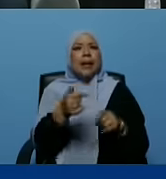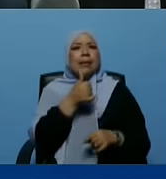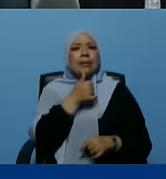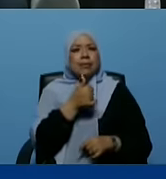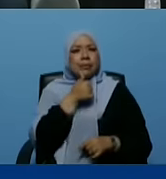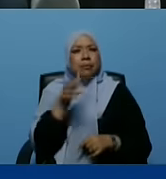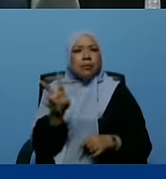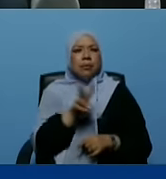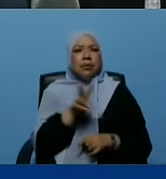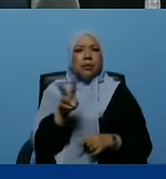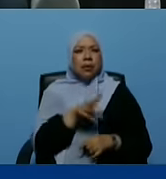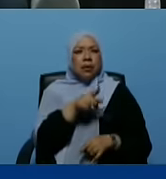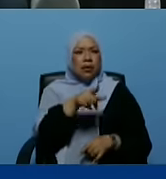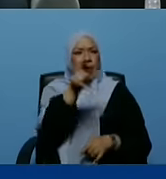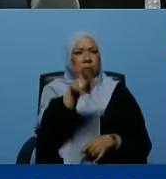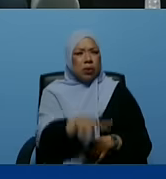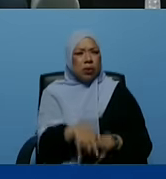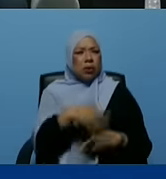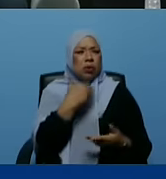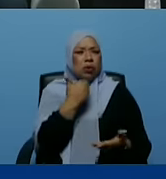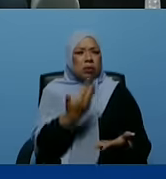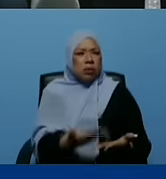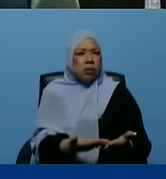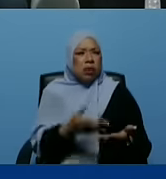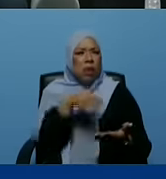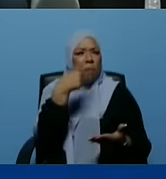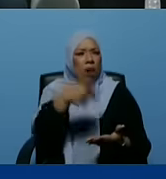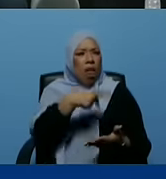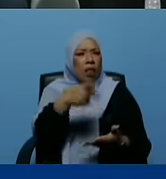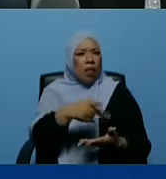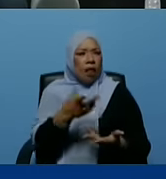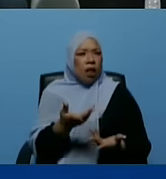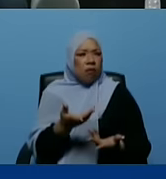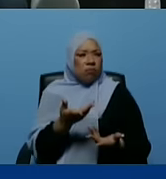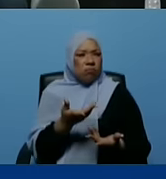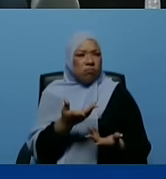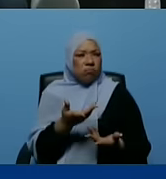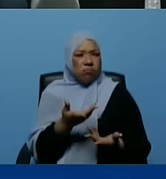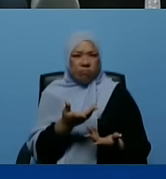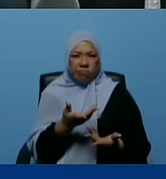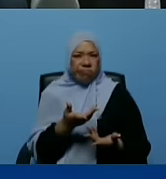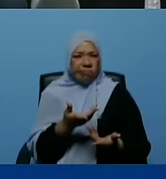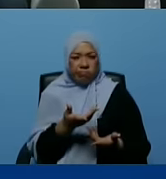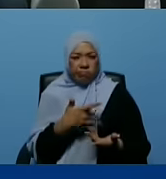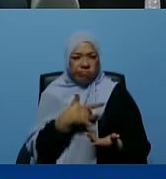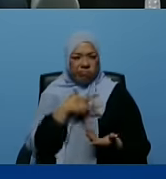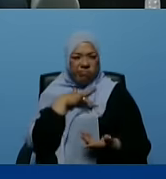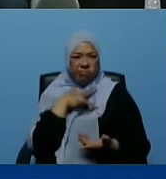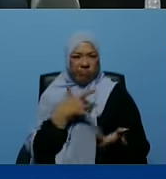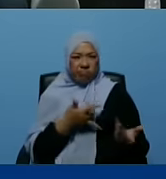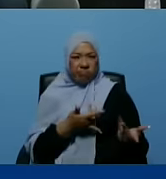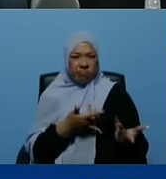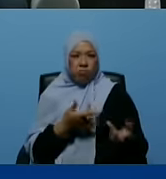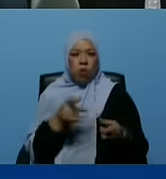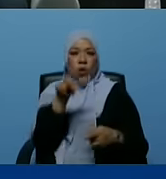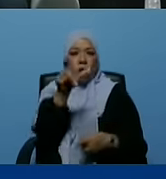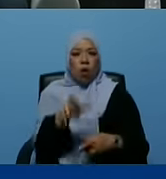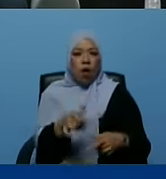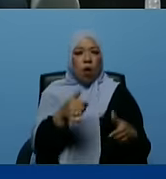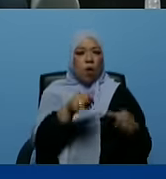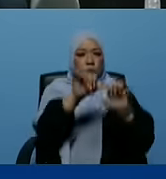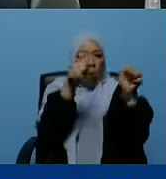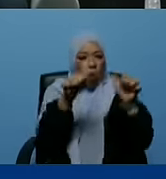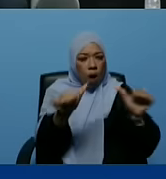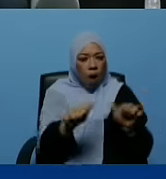que Lele Pons es política? ¿Quién dijo que Lele Pons y los artistas